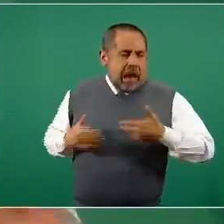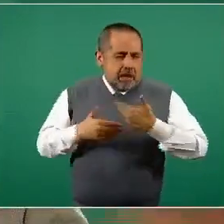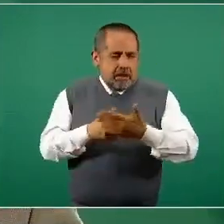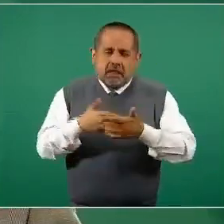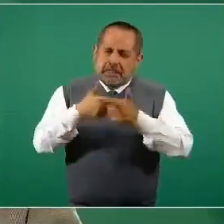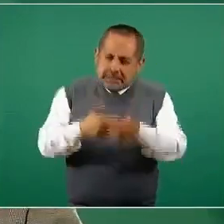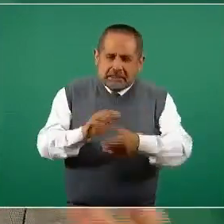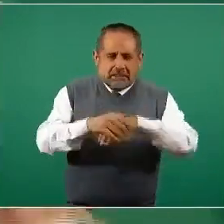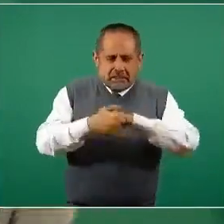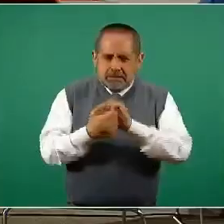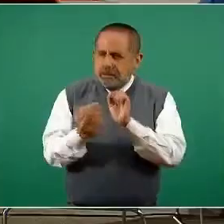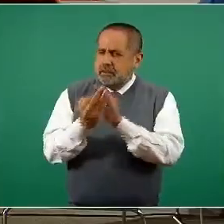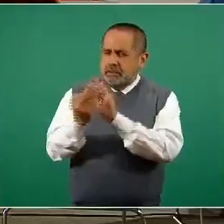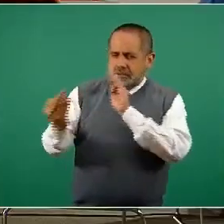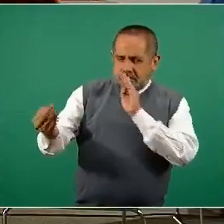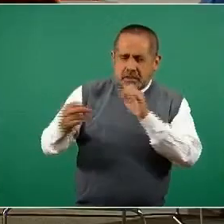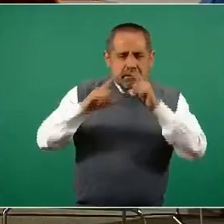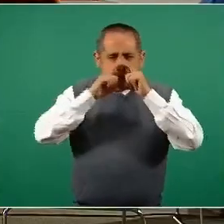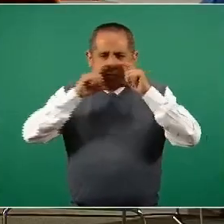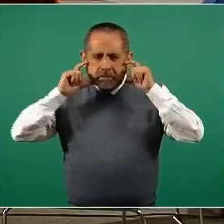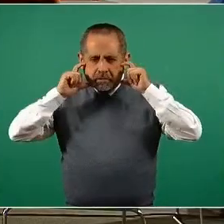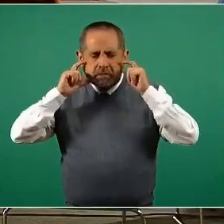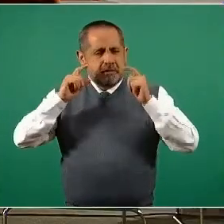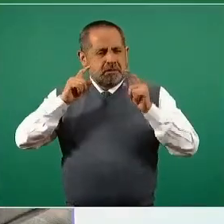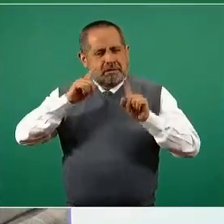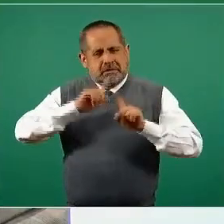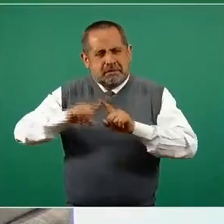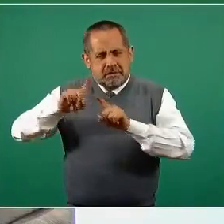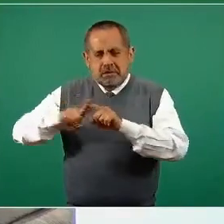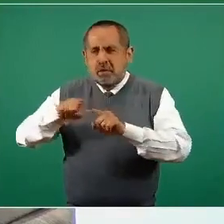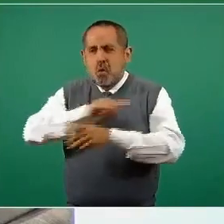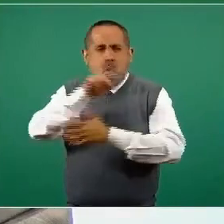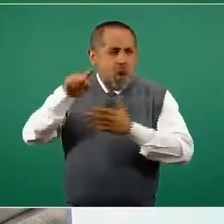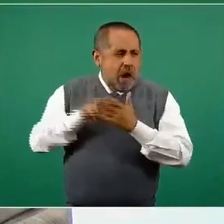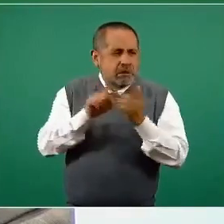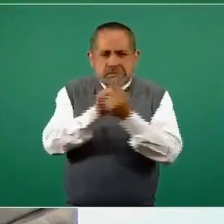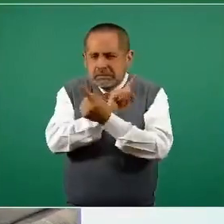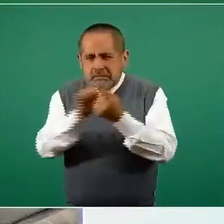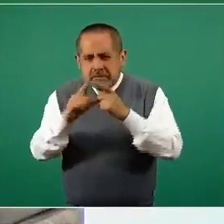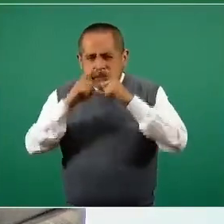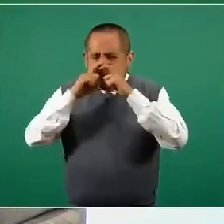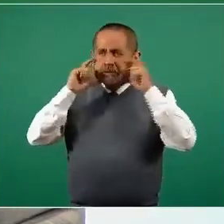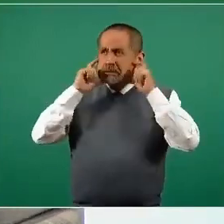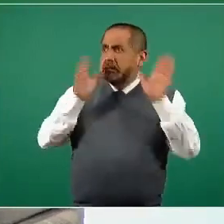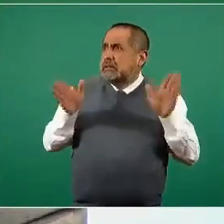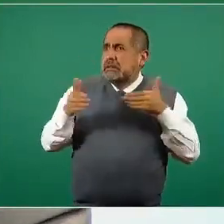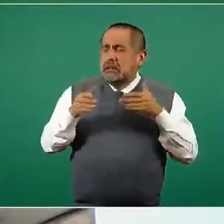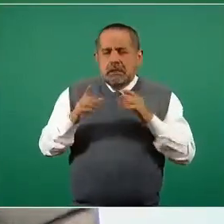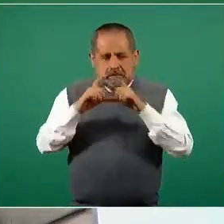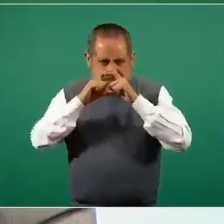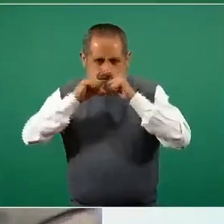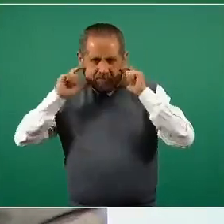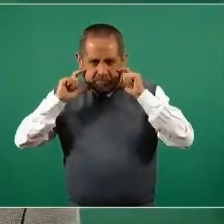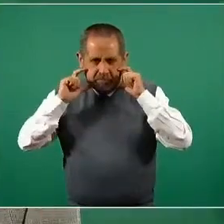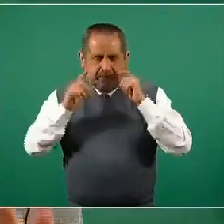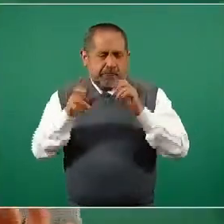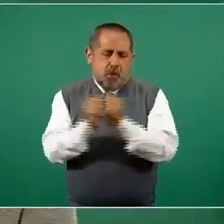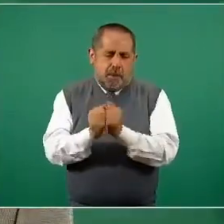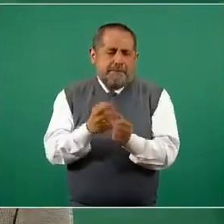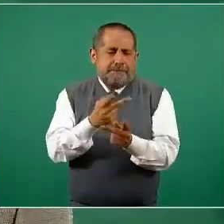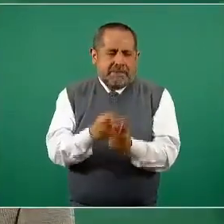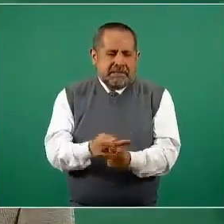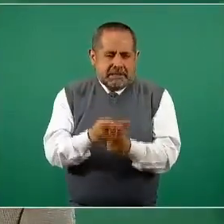lavado de manos, sana distancia, usar cubrebocas en sitios públicos, particularmente los cerrados, y tener